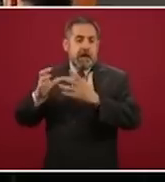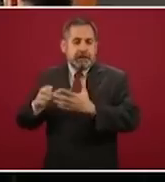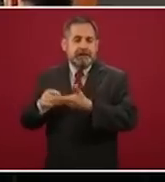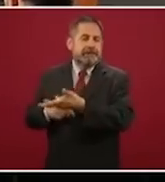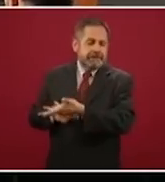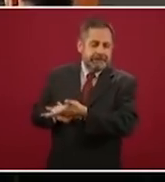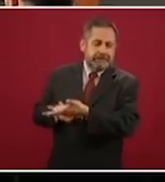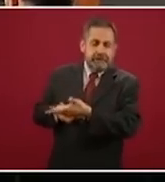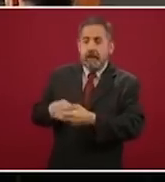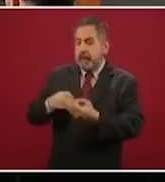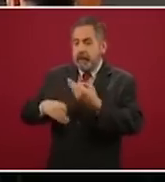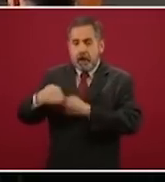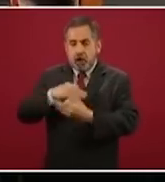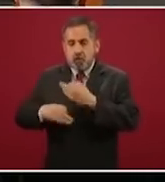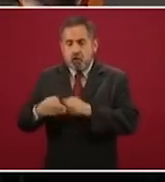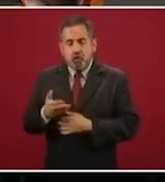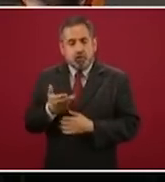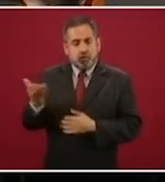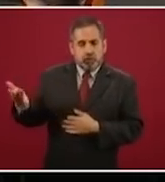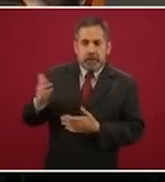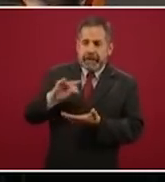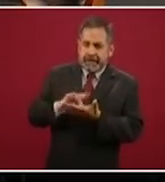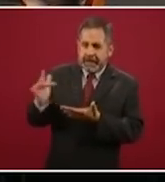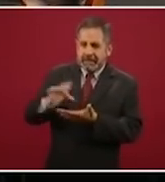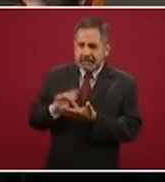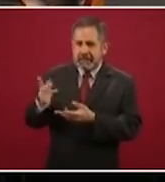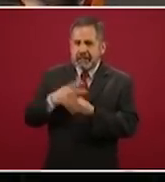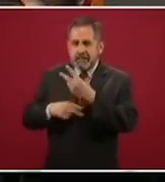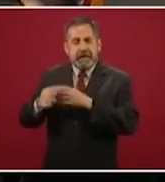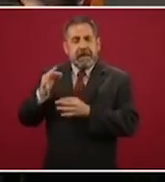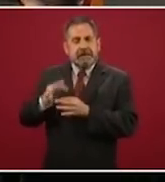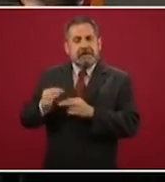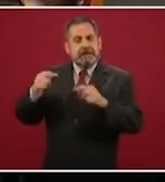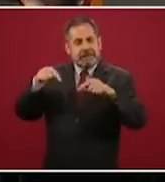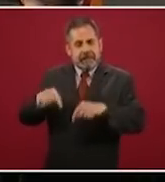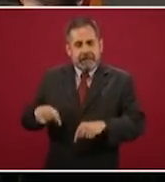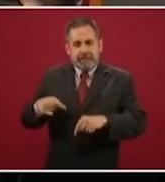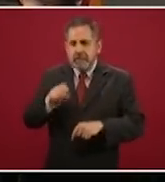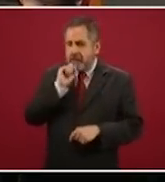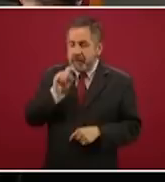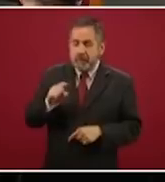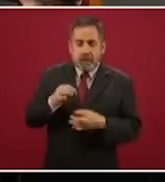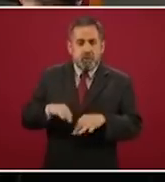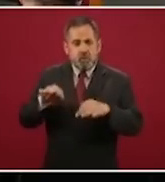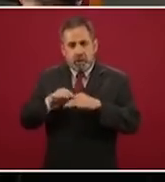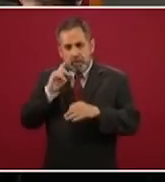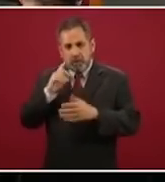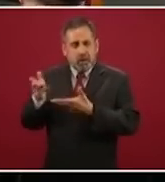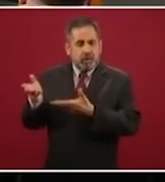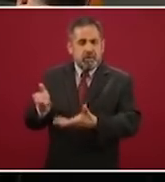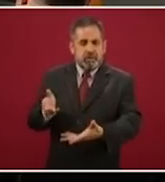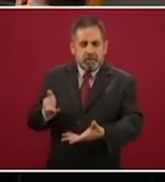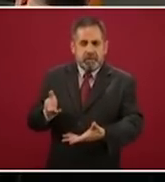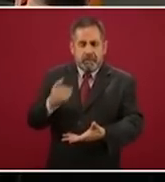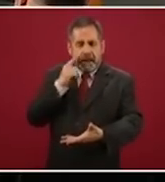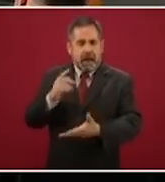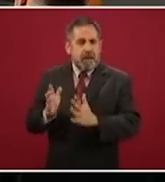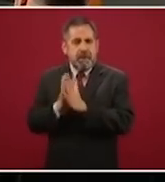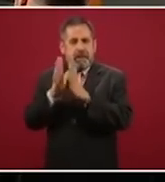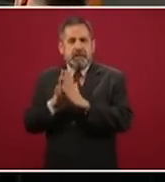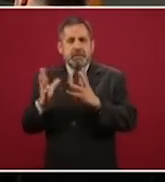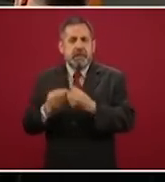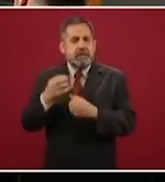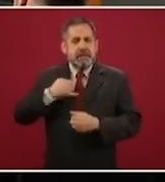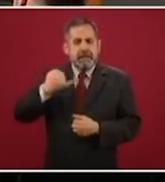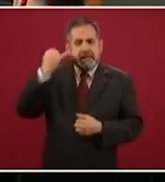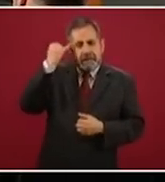ellos les damos las gracias por su asistencia, pero sobre todo los invitamos a participar. La